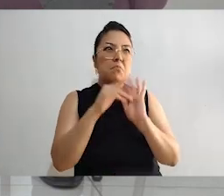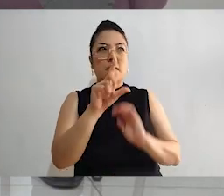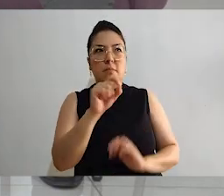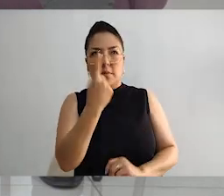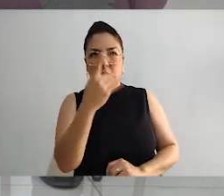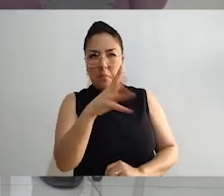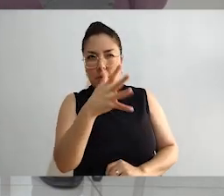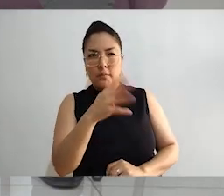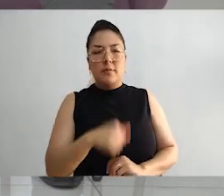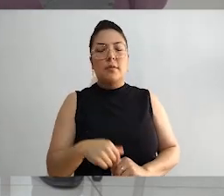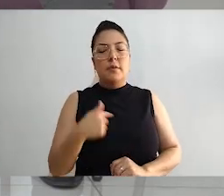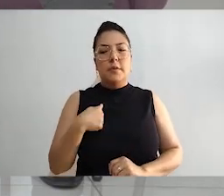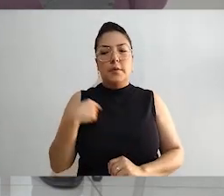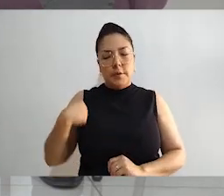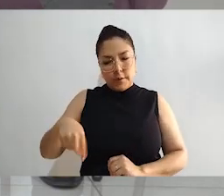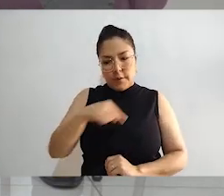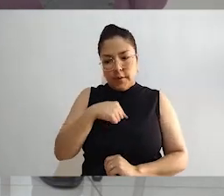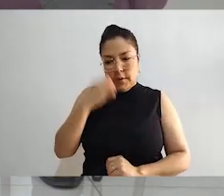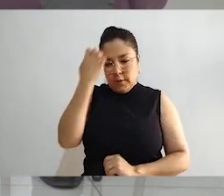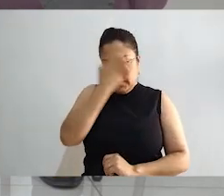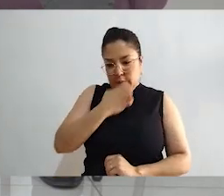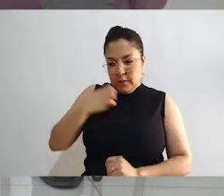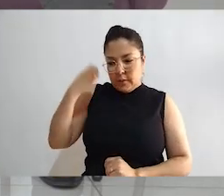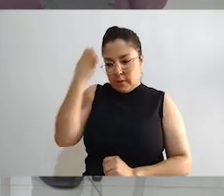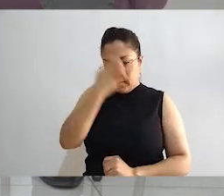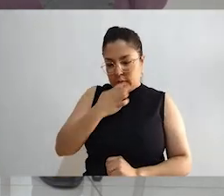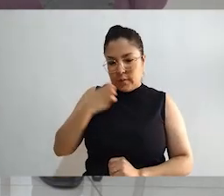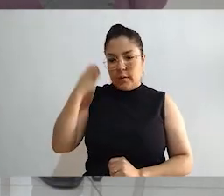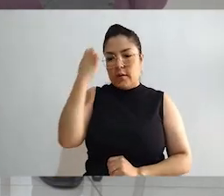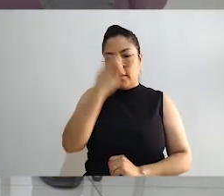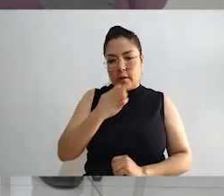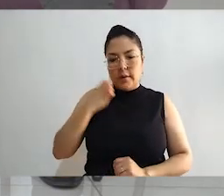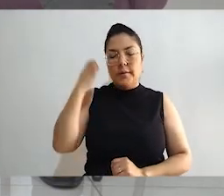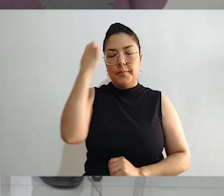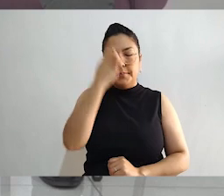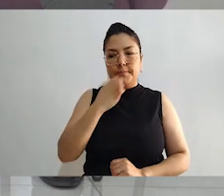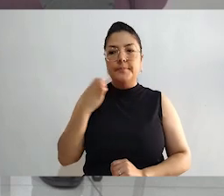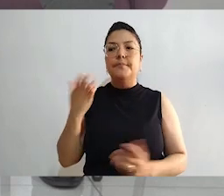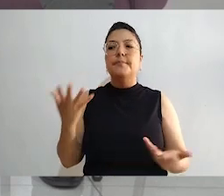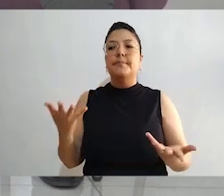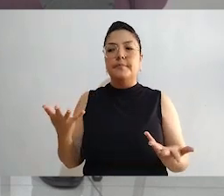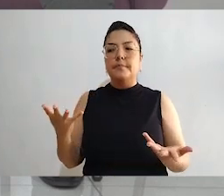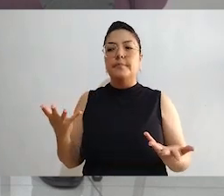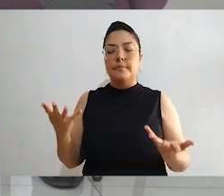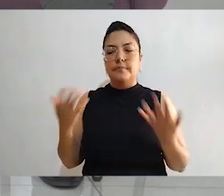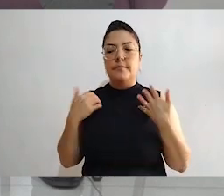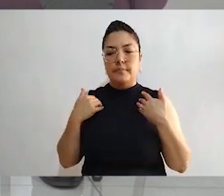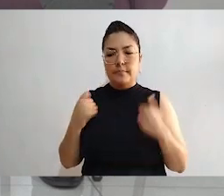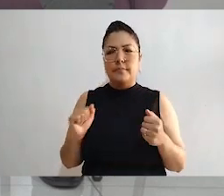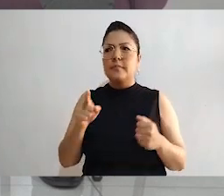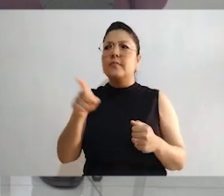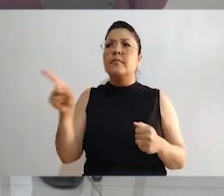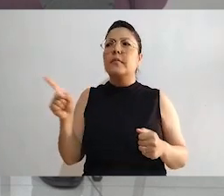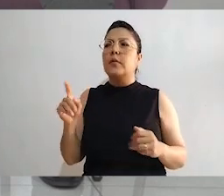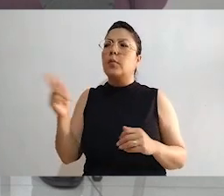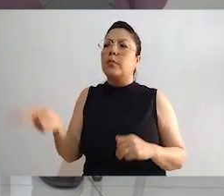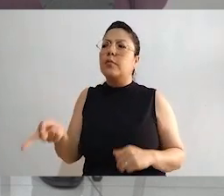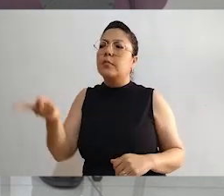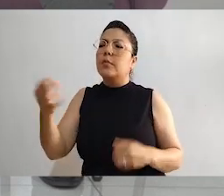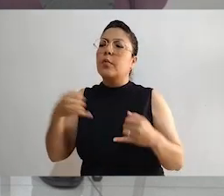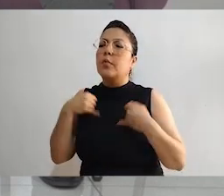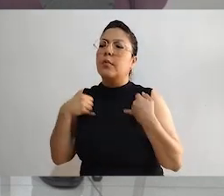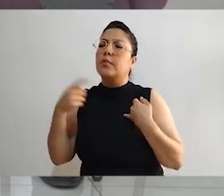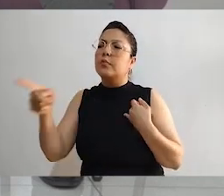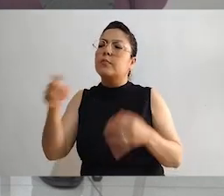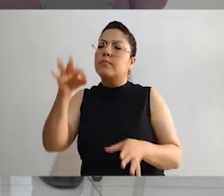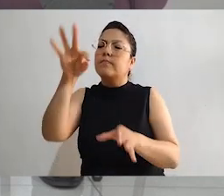Hicimos un análisis, la Dirección de Cultura Política y Electoral hizo un análisis de cuál era la votación juvenil.